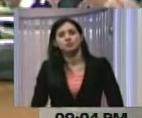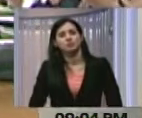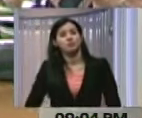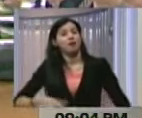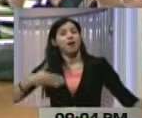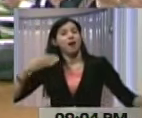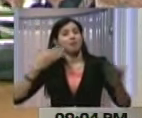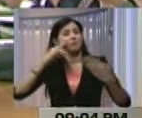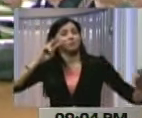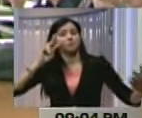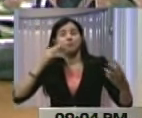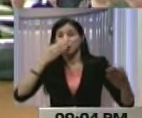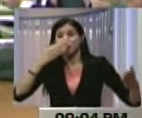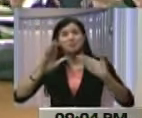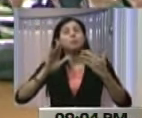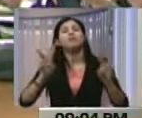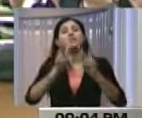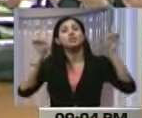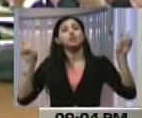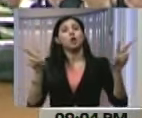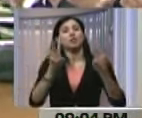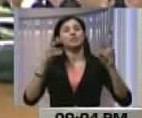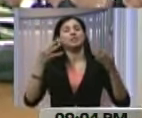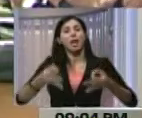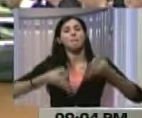¡Hasta la victoria siempre!